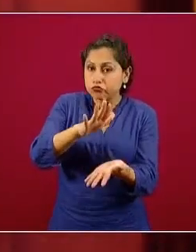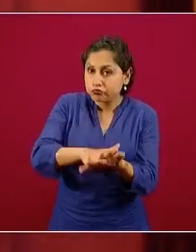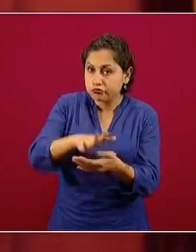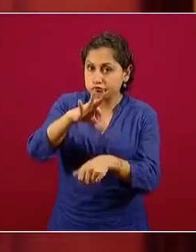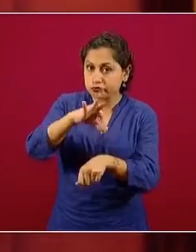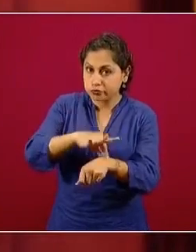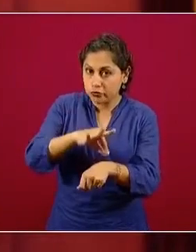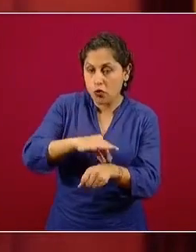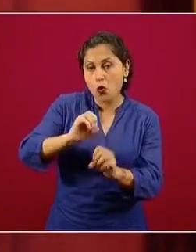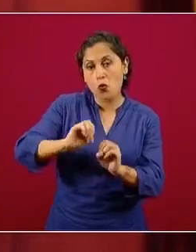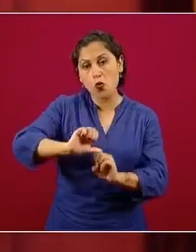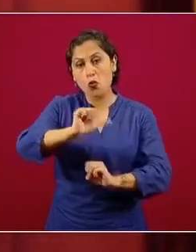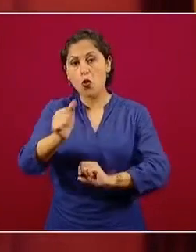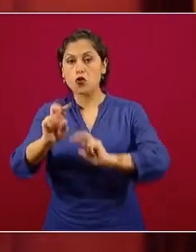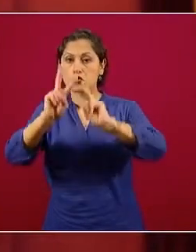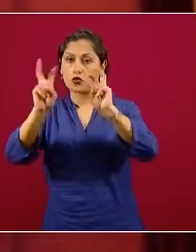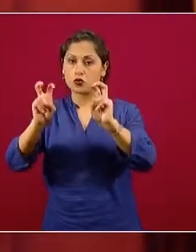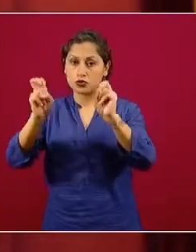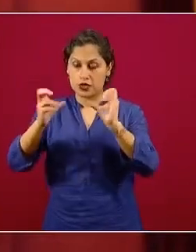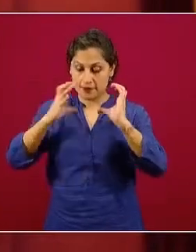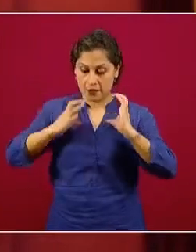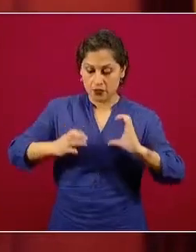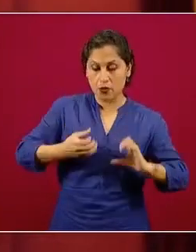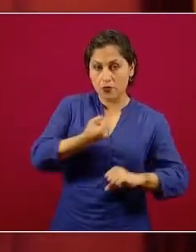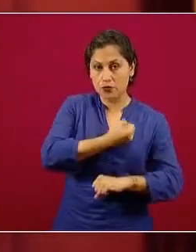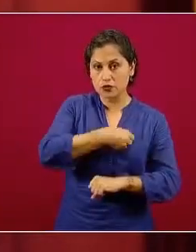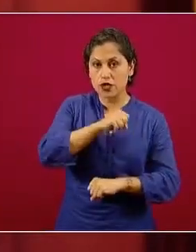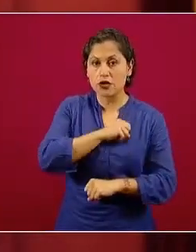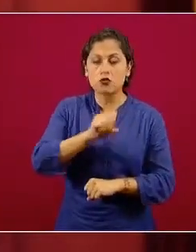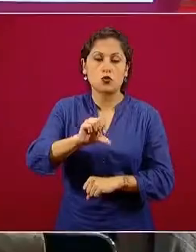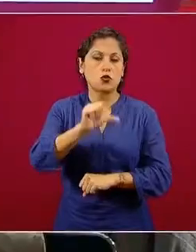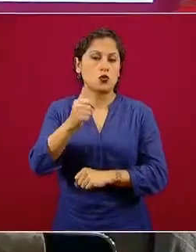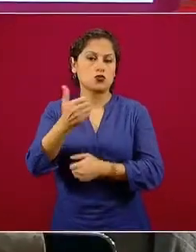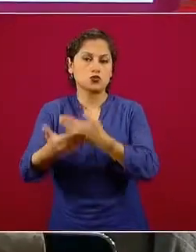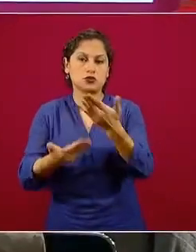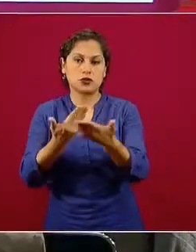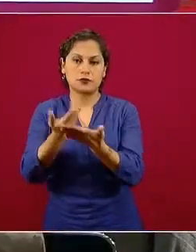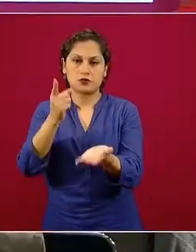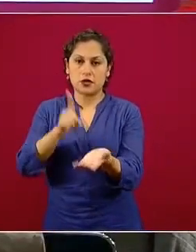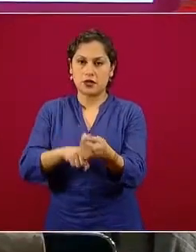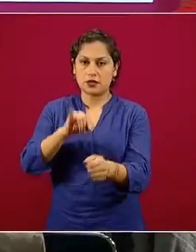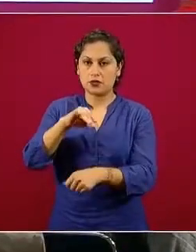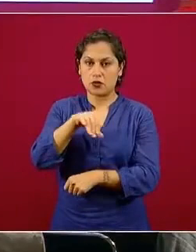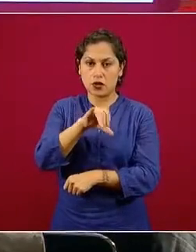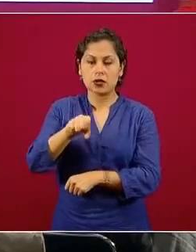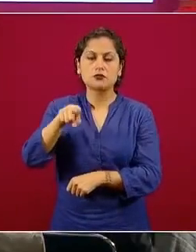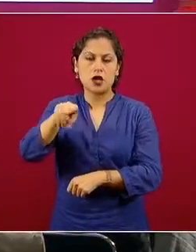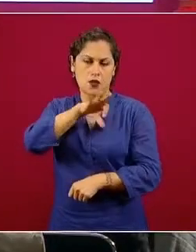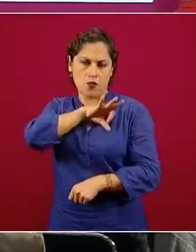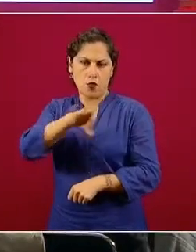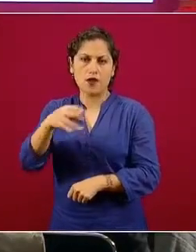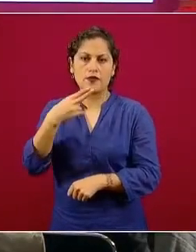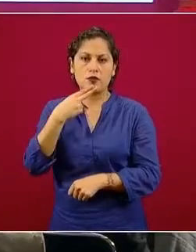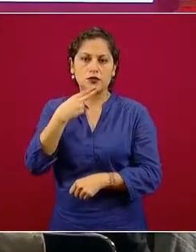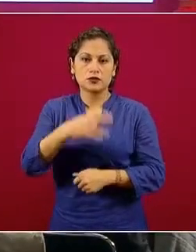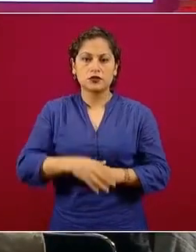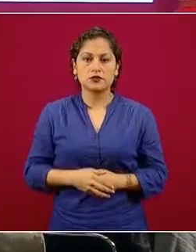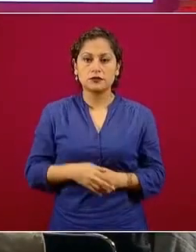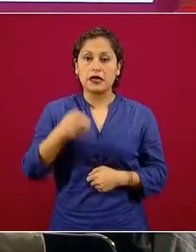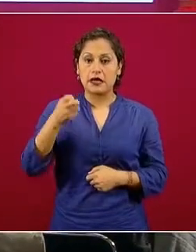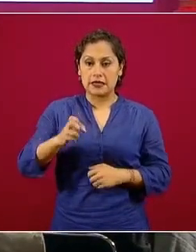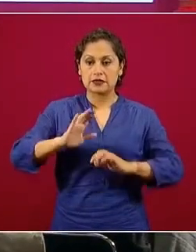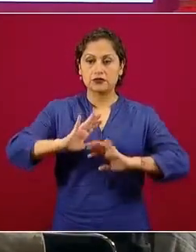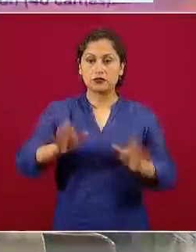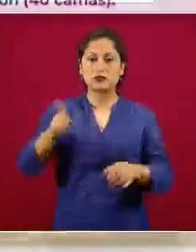especialidades o u otros servicios que da el seguro social estos están ya operando en oblatos